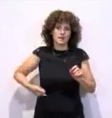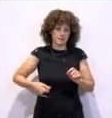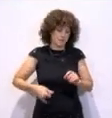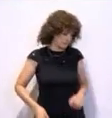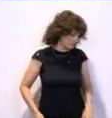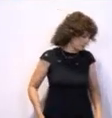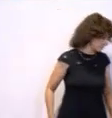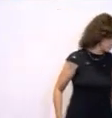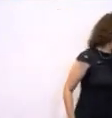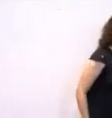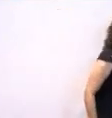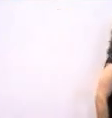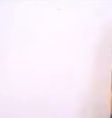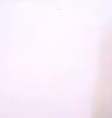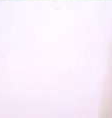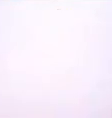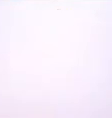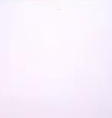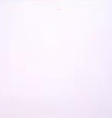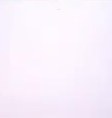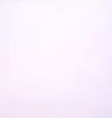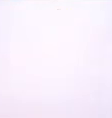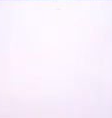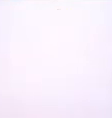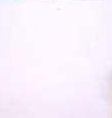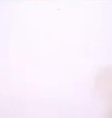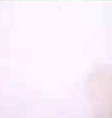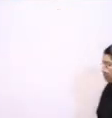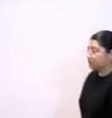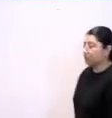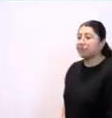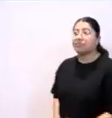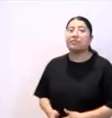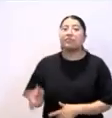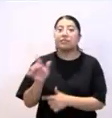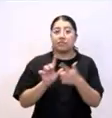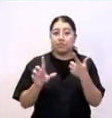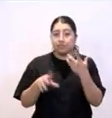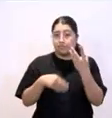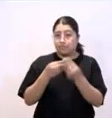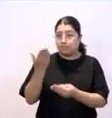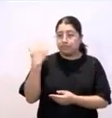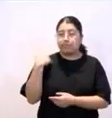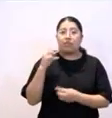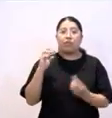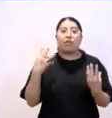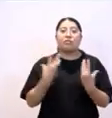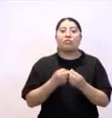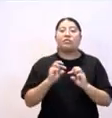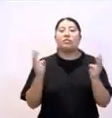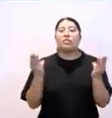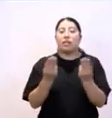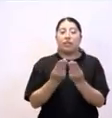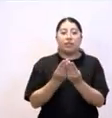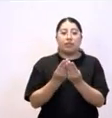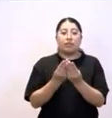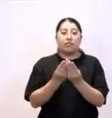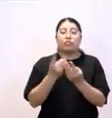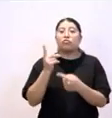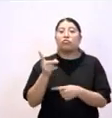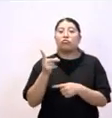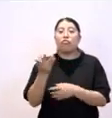ellos nos decían en este viaje que hicimos desde el Parlamento de La Rioja, nos decían que solo comen lo que proviene de la